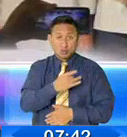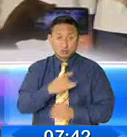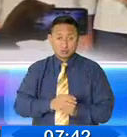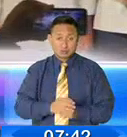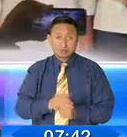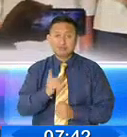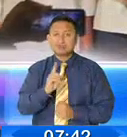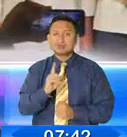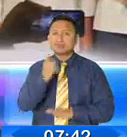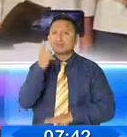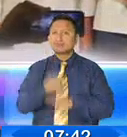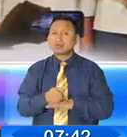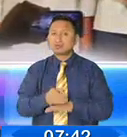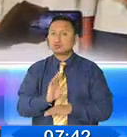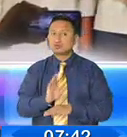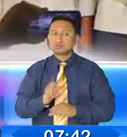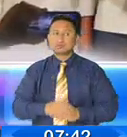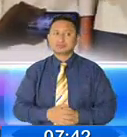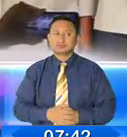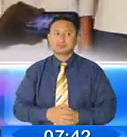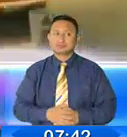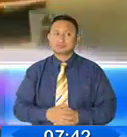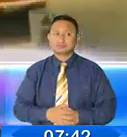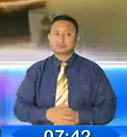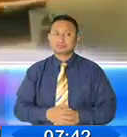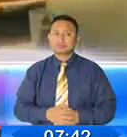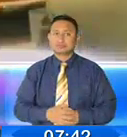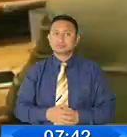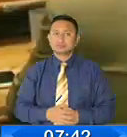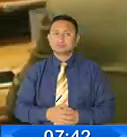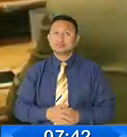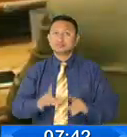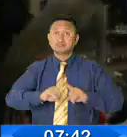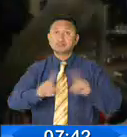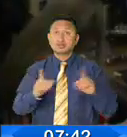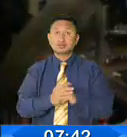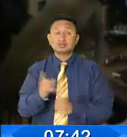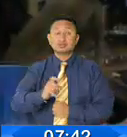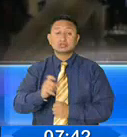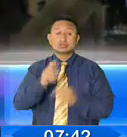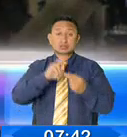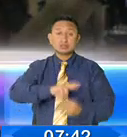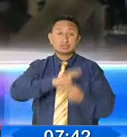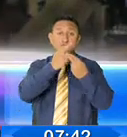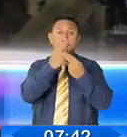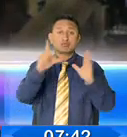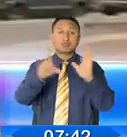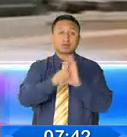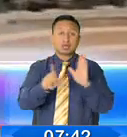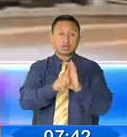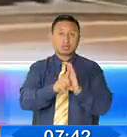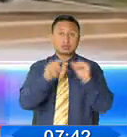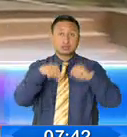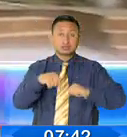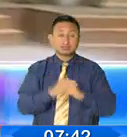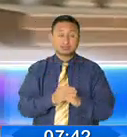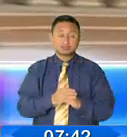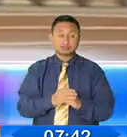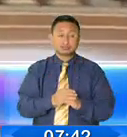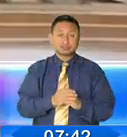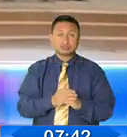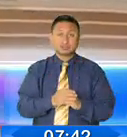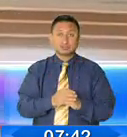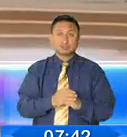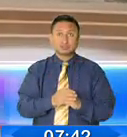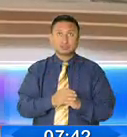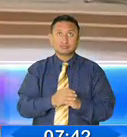le diga el gobierno. Sin embargo, necesita una reforma legal a la Ley Orgánica de Educación Superior.